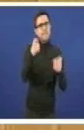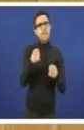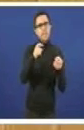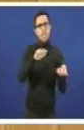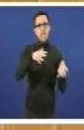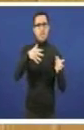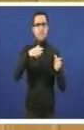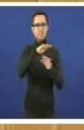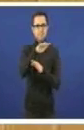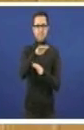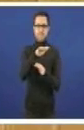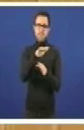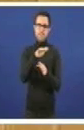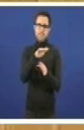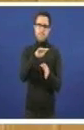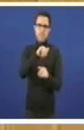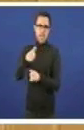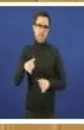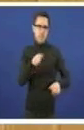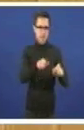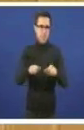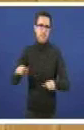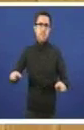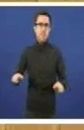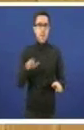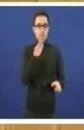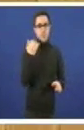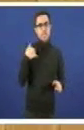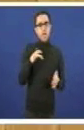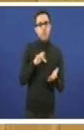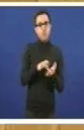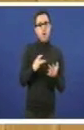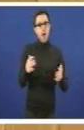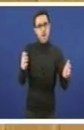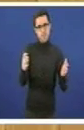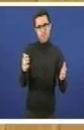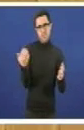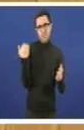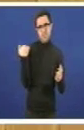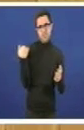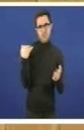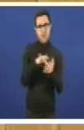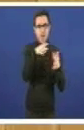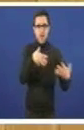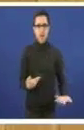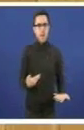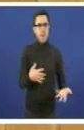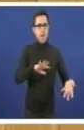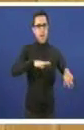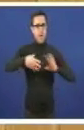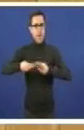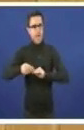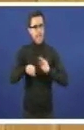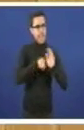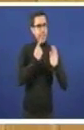porque como lle dixemos no anterior pleno neste momento se está utilizando e se está aplicando unha lei